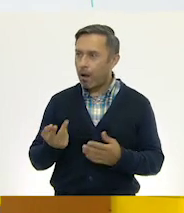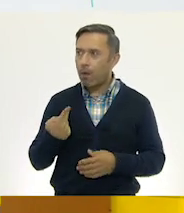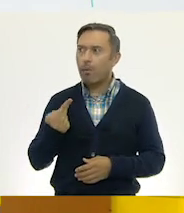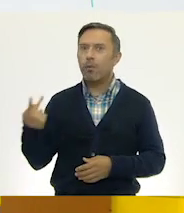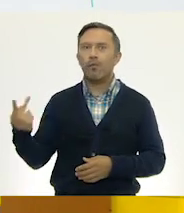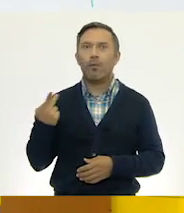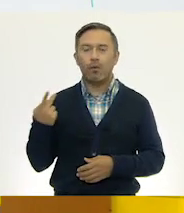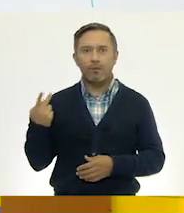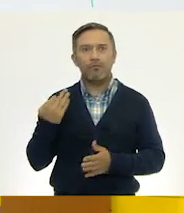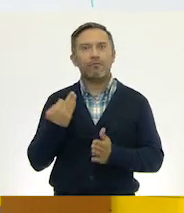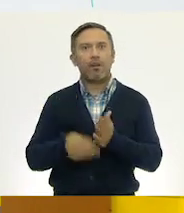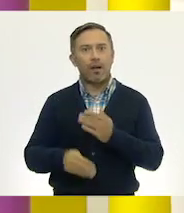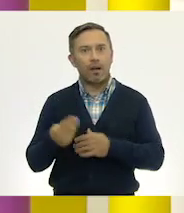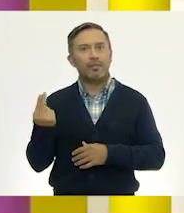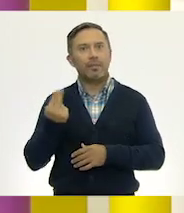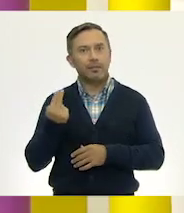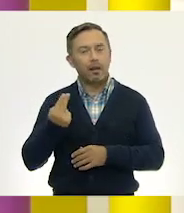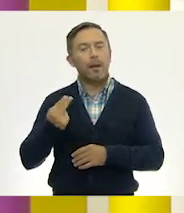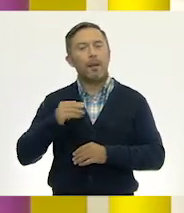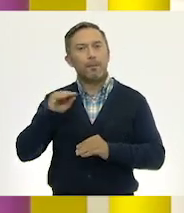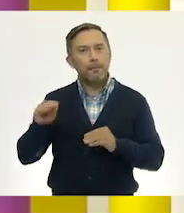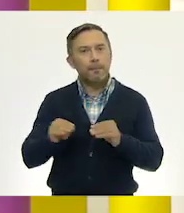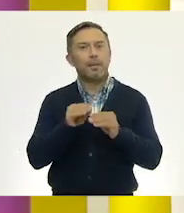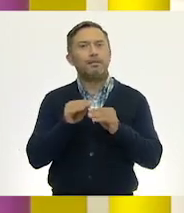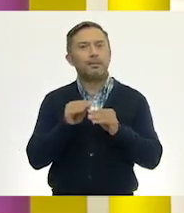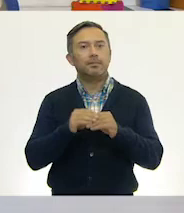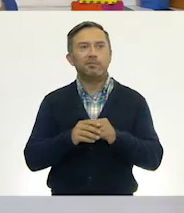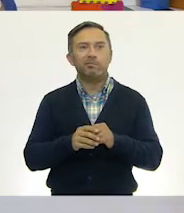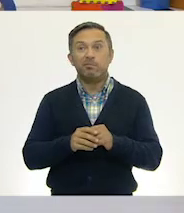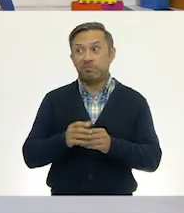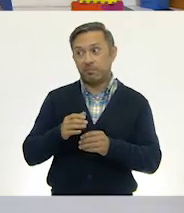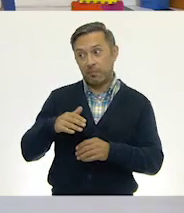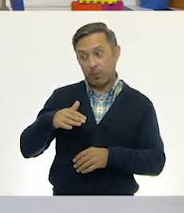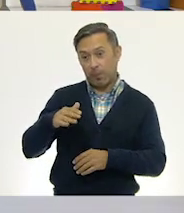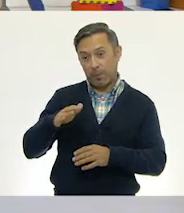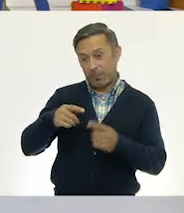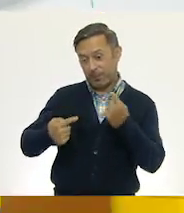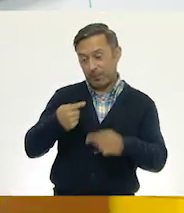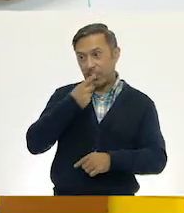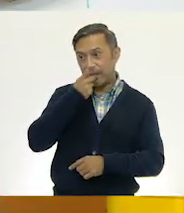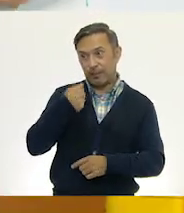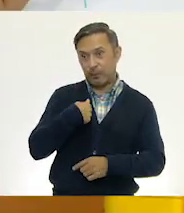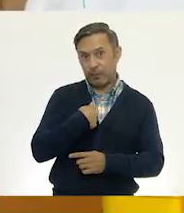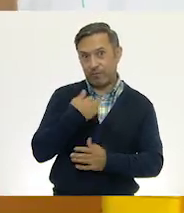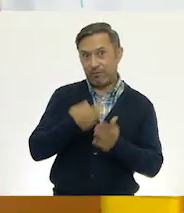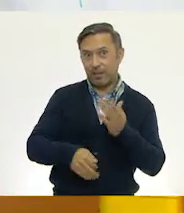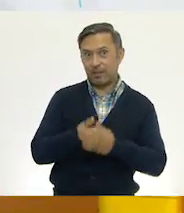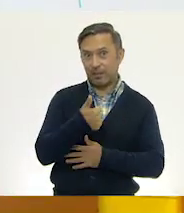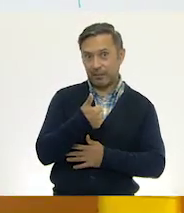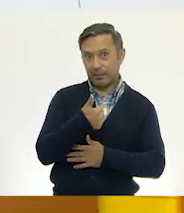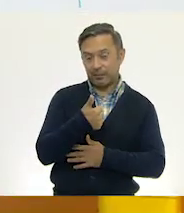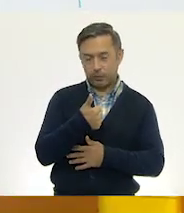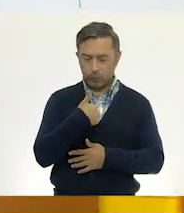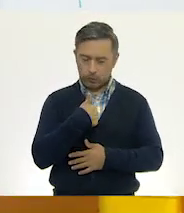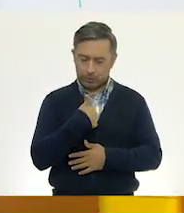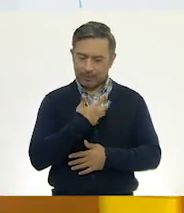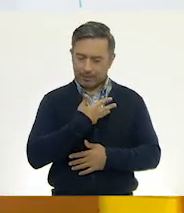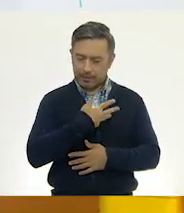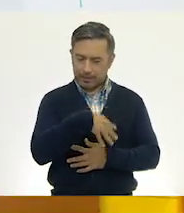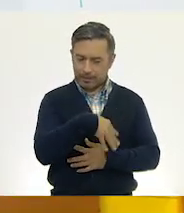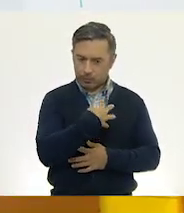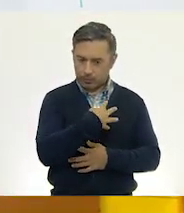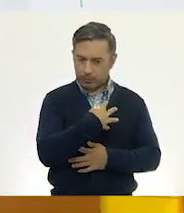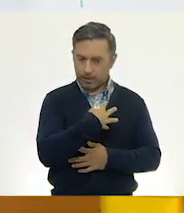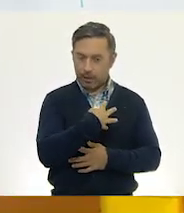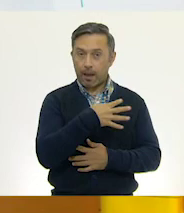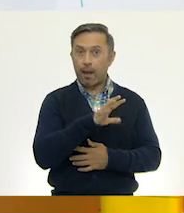Agregar puntos. Agregar puntos. Y en mi caso dice que faltan 6 porque tengo 14. Entonces, si yo tengo 14,